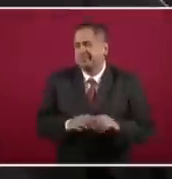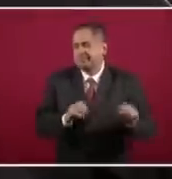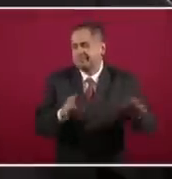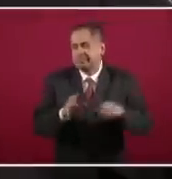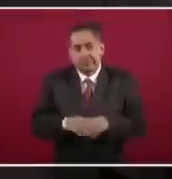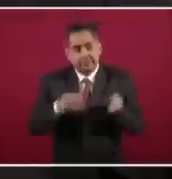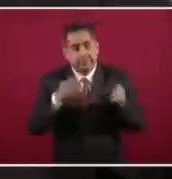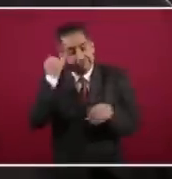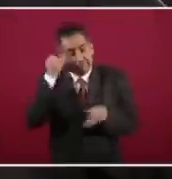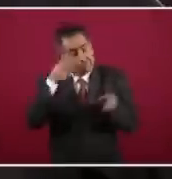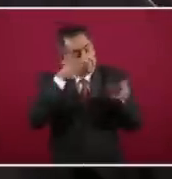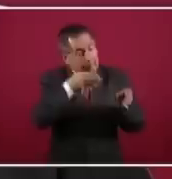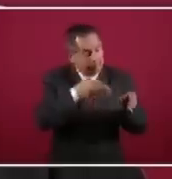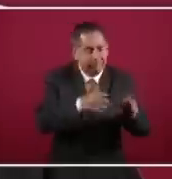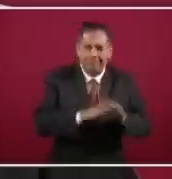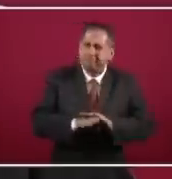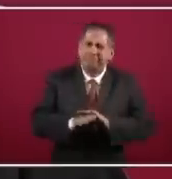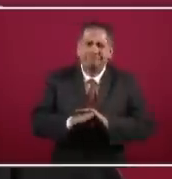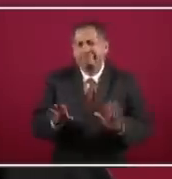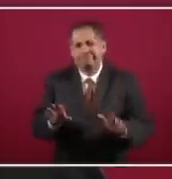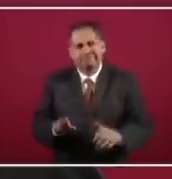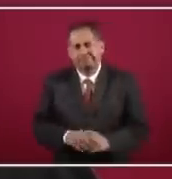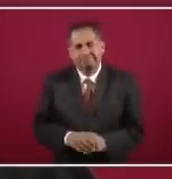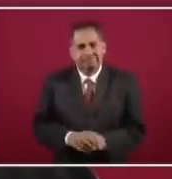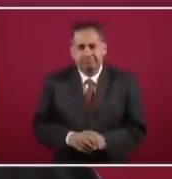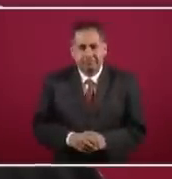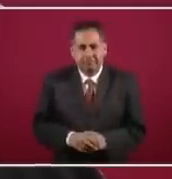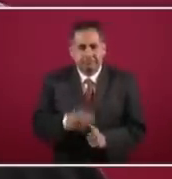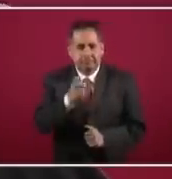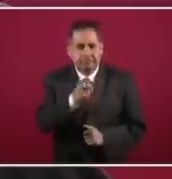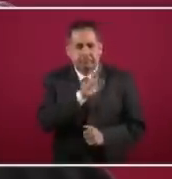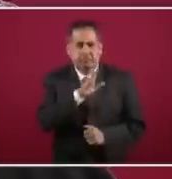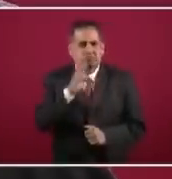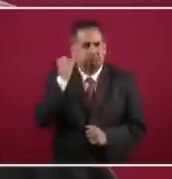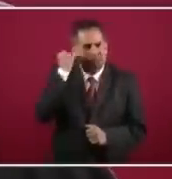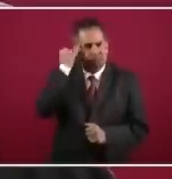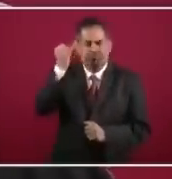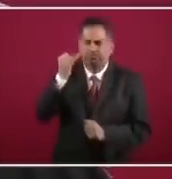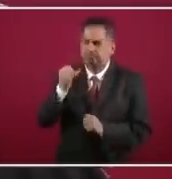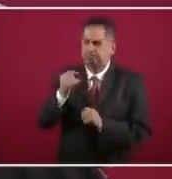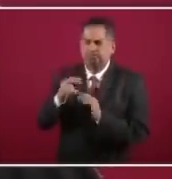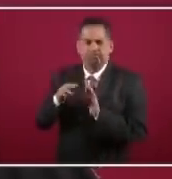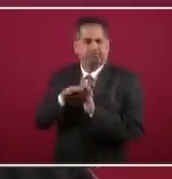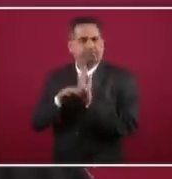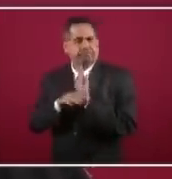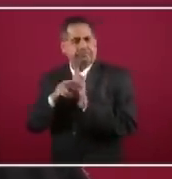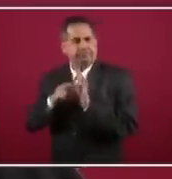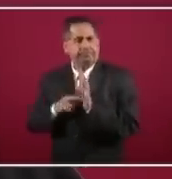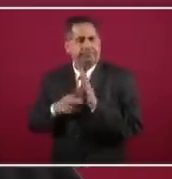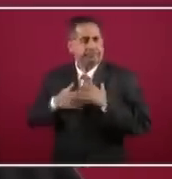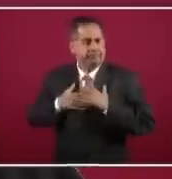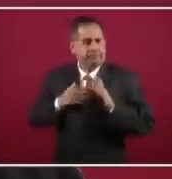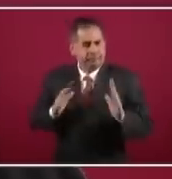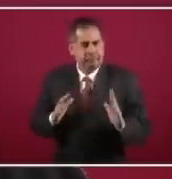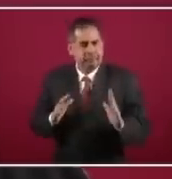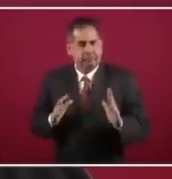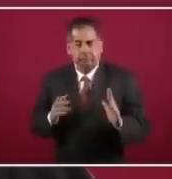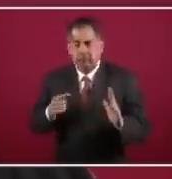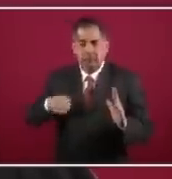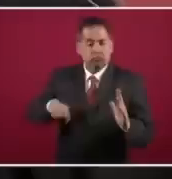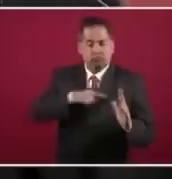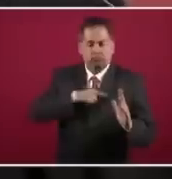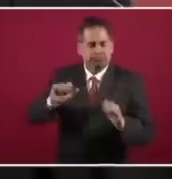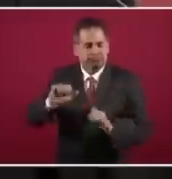estaría dedicado a eso. Además, es un asunto de principios. Nosotros